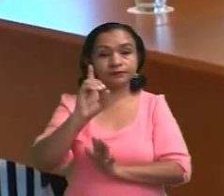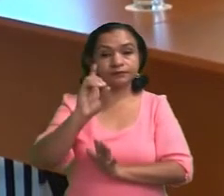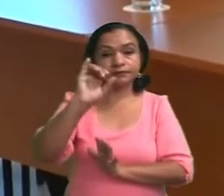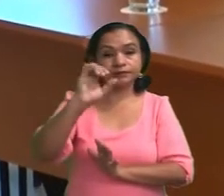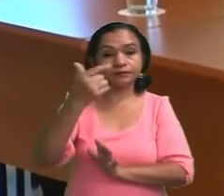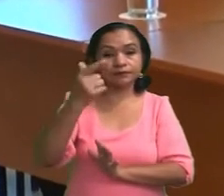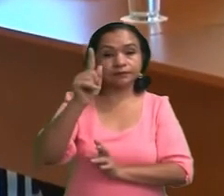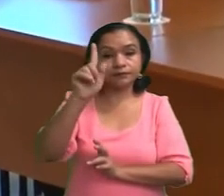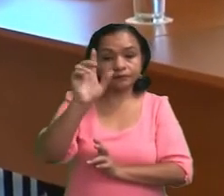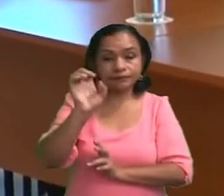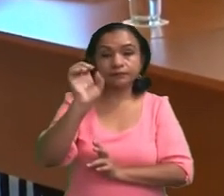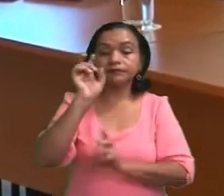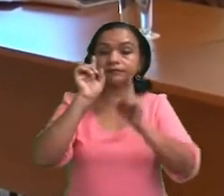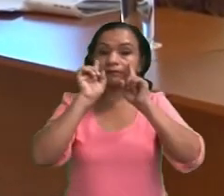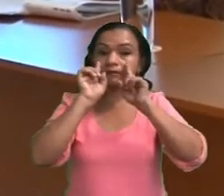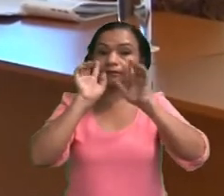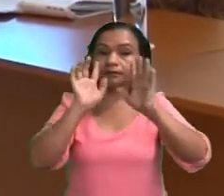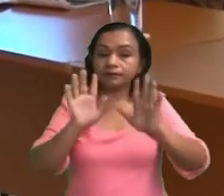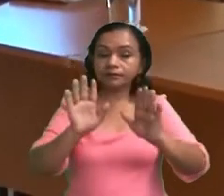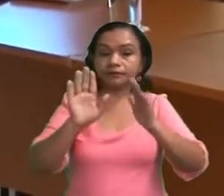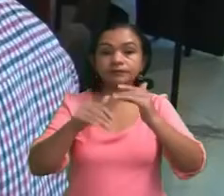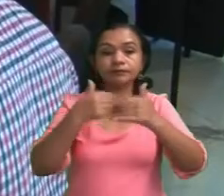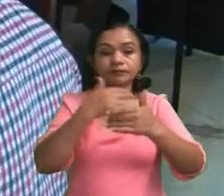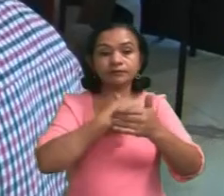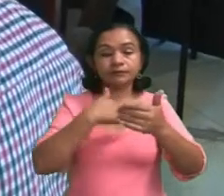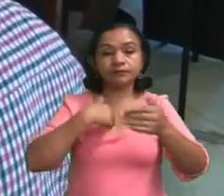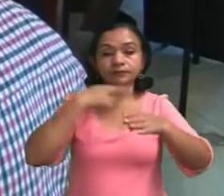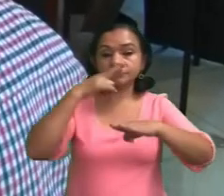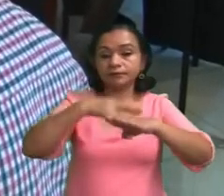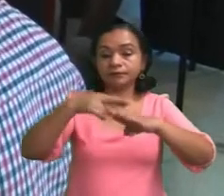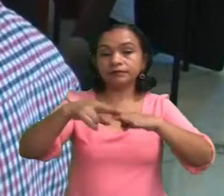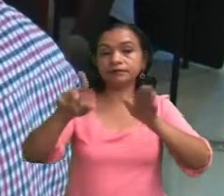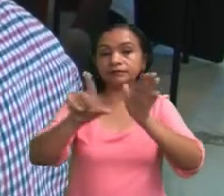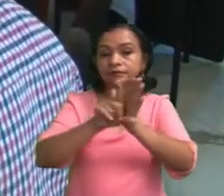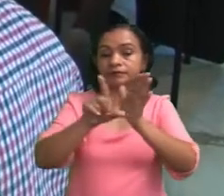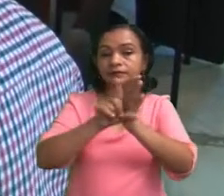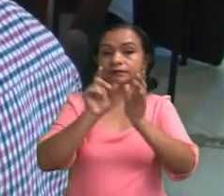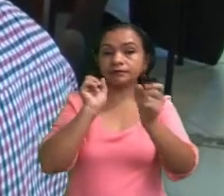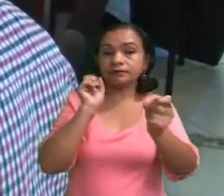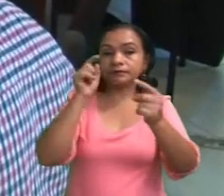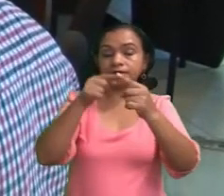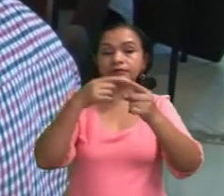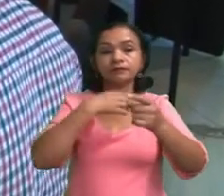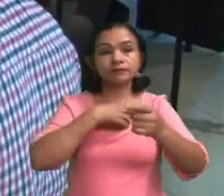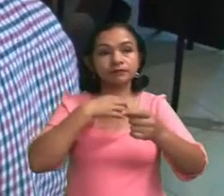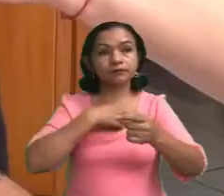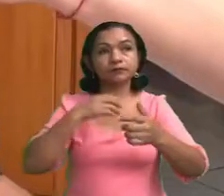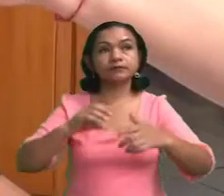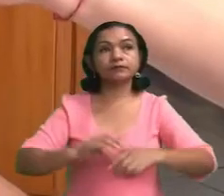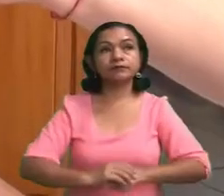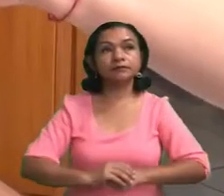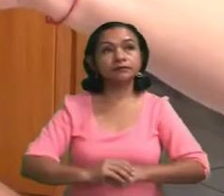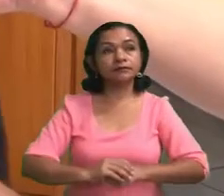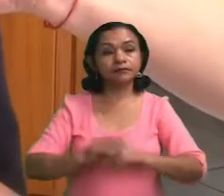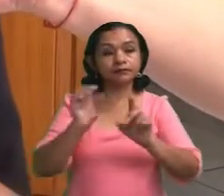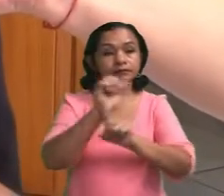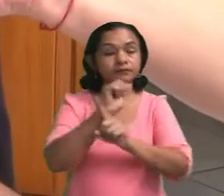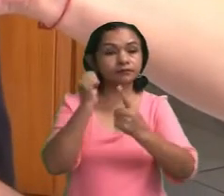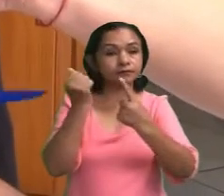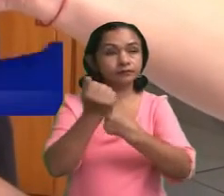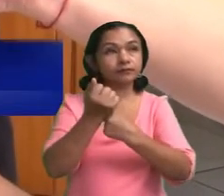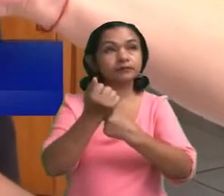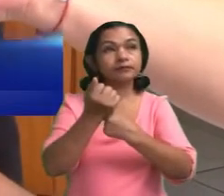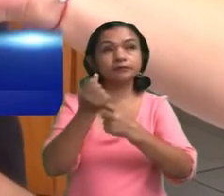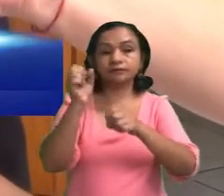viene a fortalecer la seguridad y actualizar varias normas que ya cumplieron su objetivo legislativo. Nuestra Asamblea está